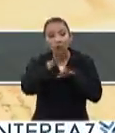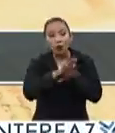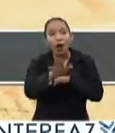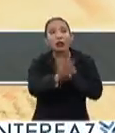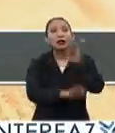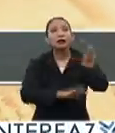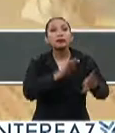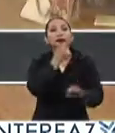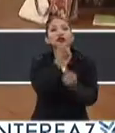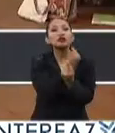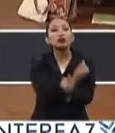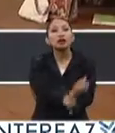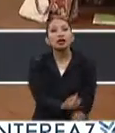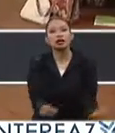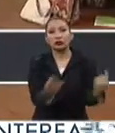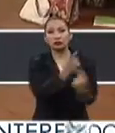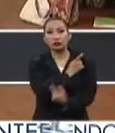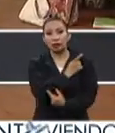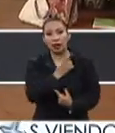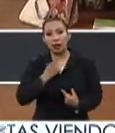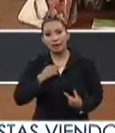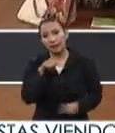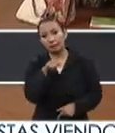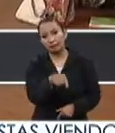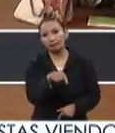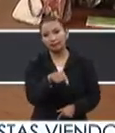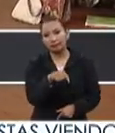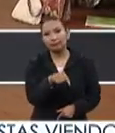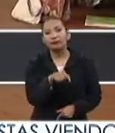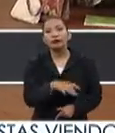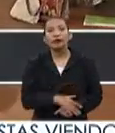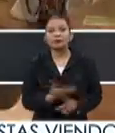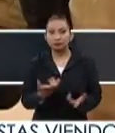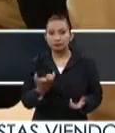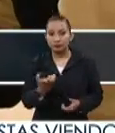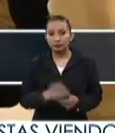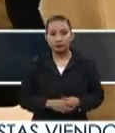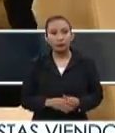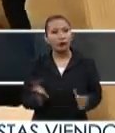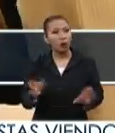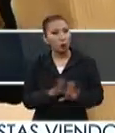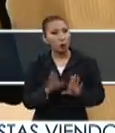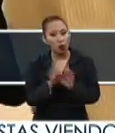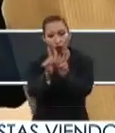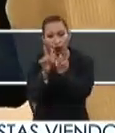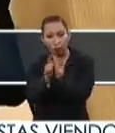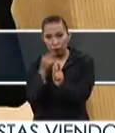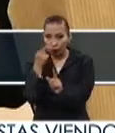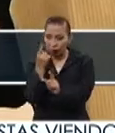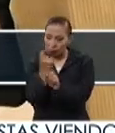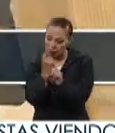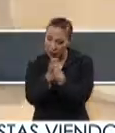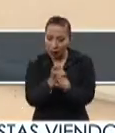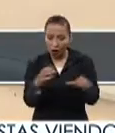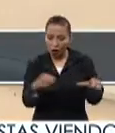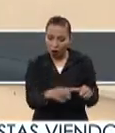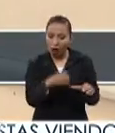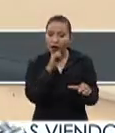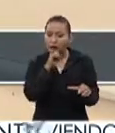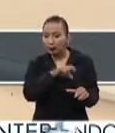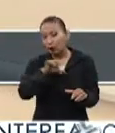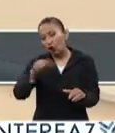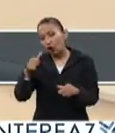cuál es el tratamiento que debe de haber hacia esta niñez. En ese sentido, y como un grupo prioritario, como son